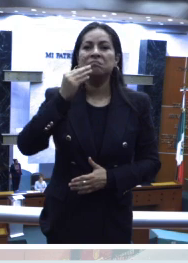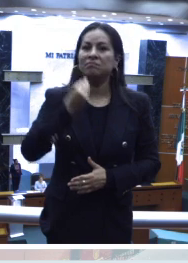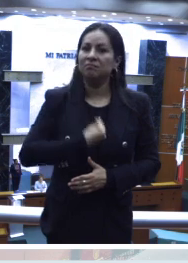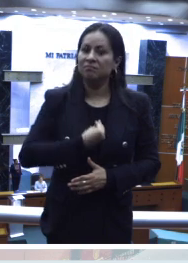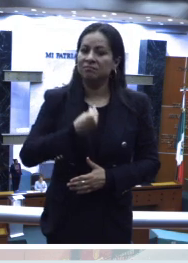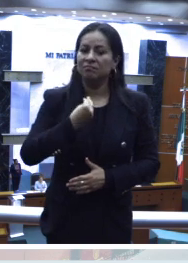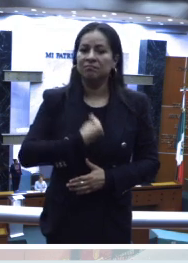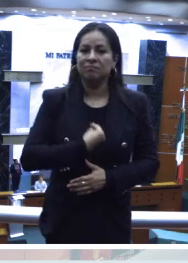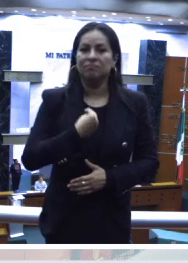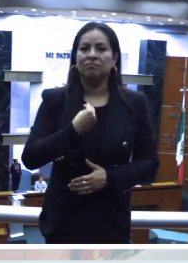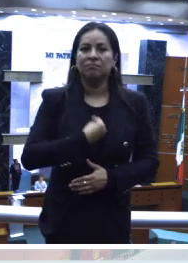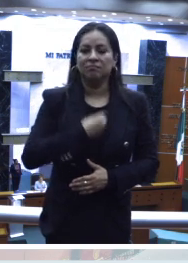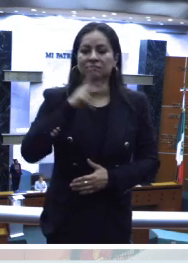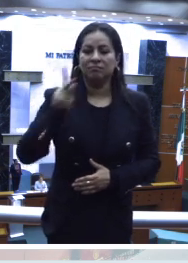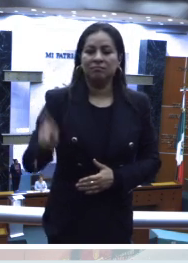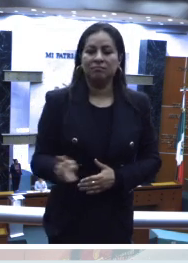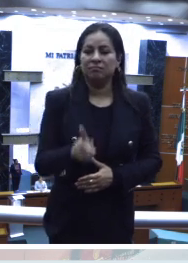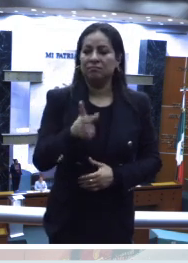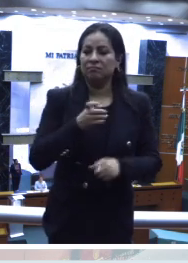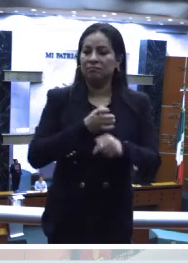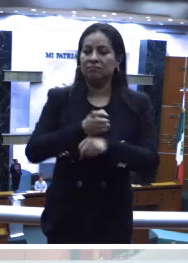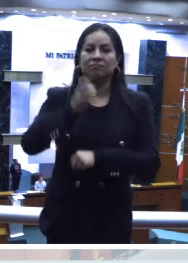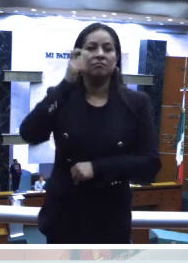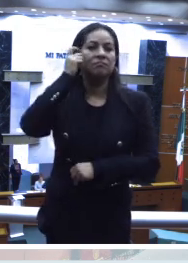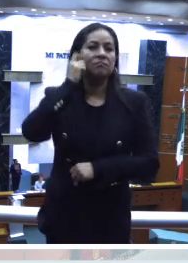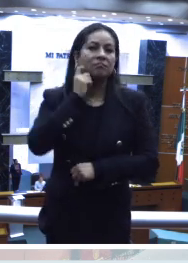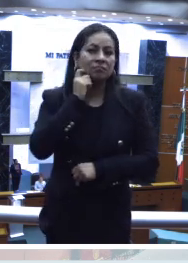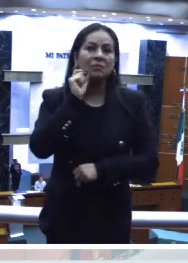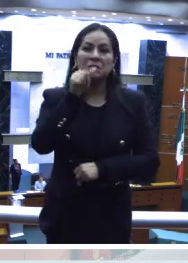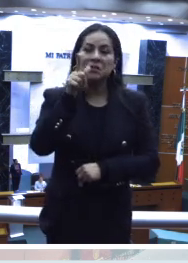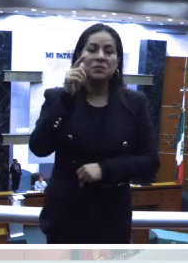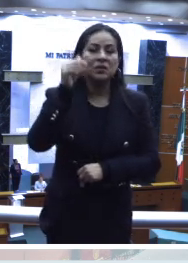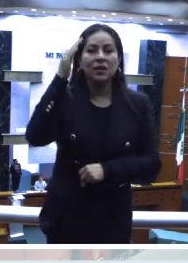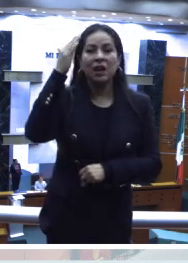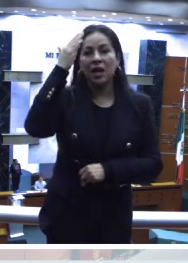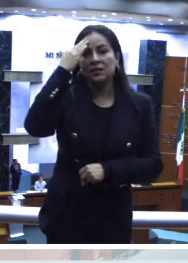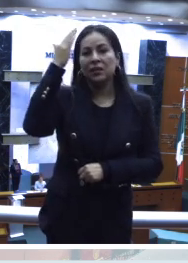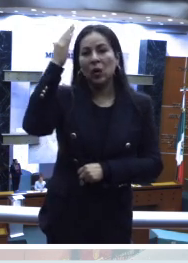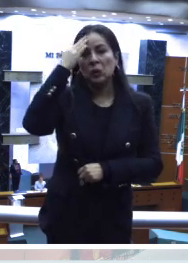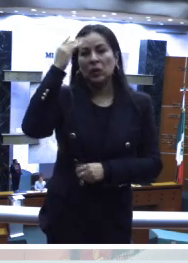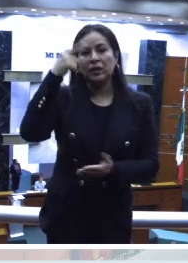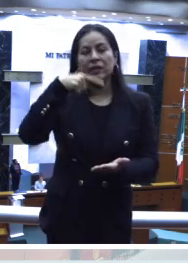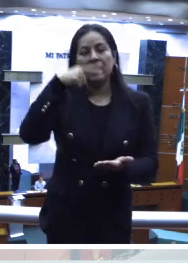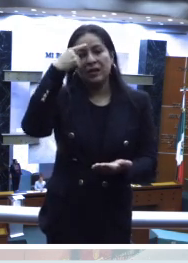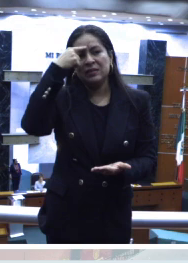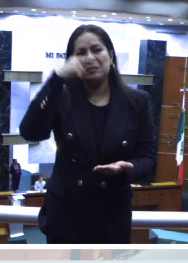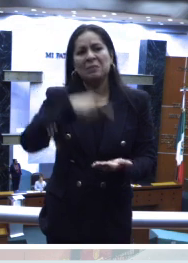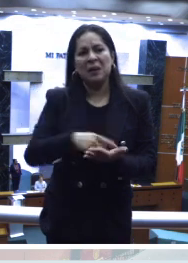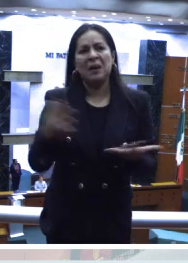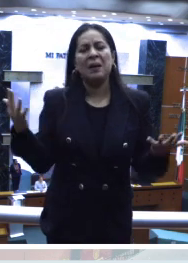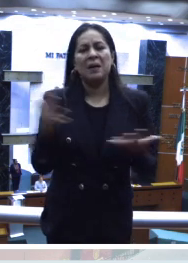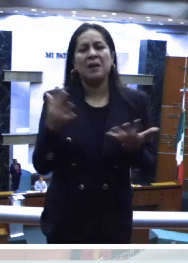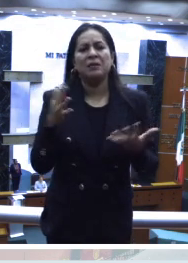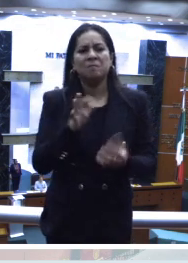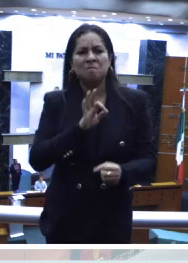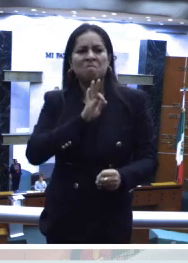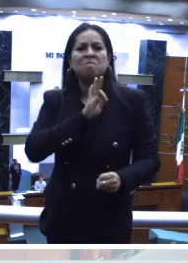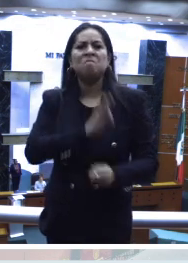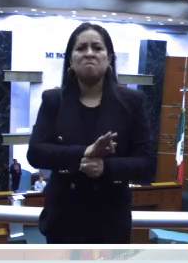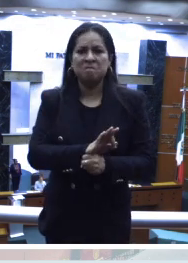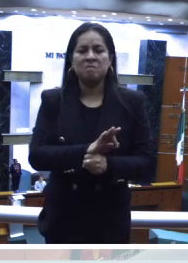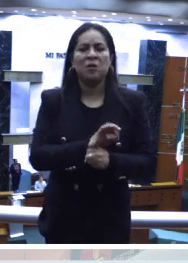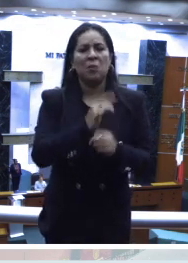de la población guerrerense y de las autoridades para hacer frente a los estragos que